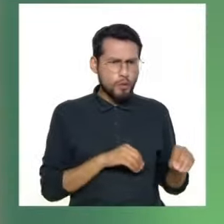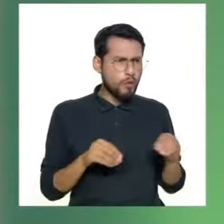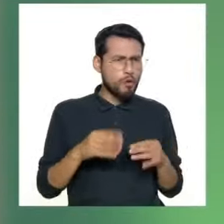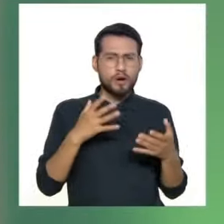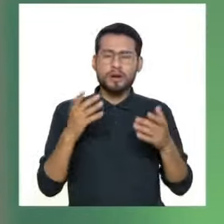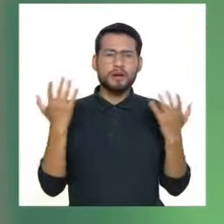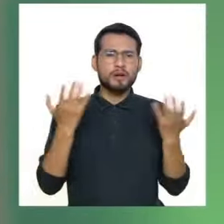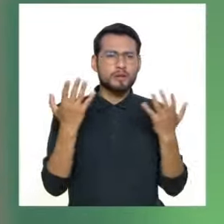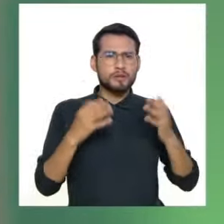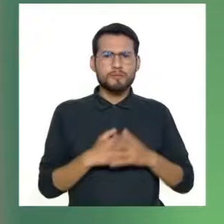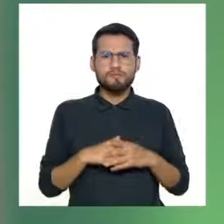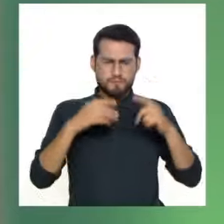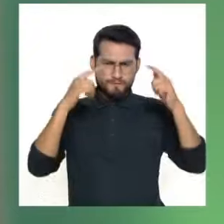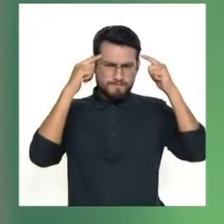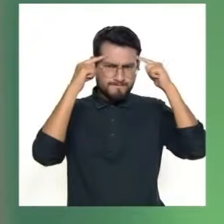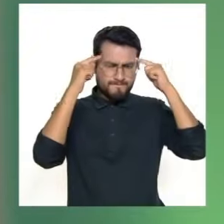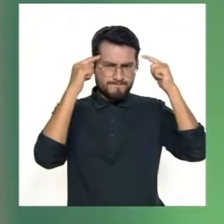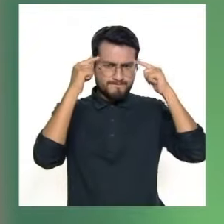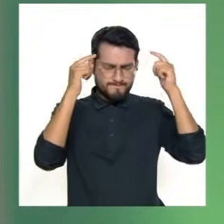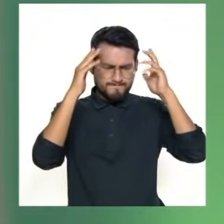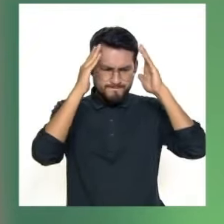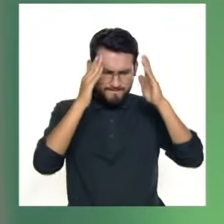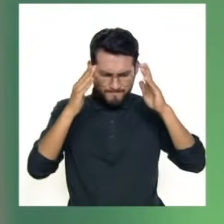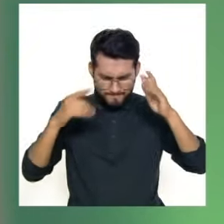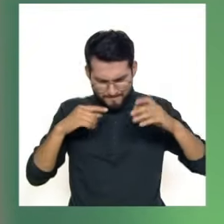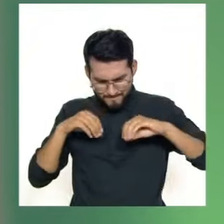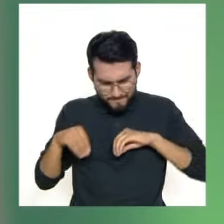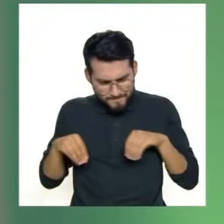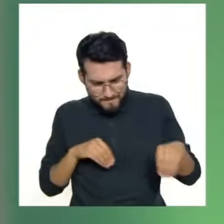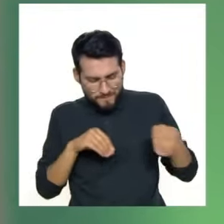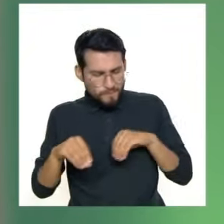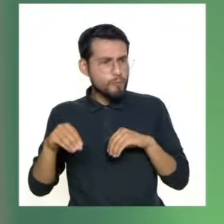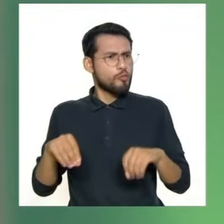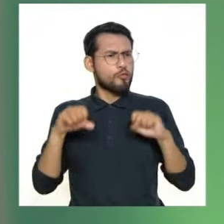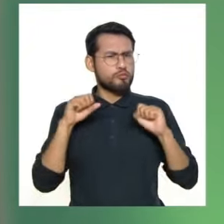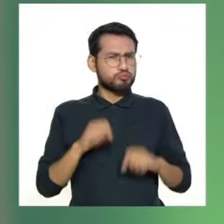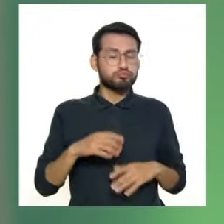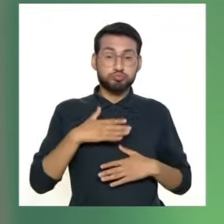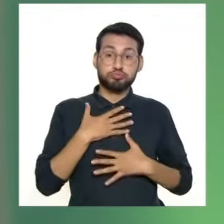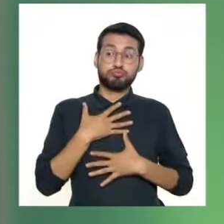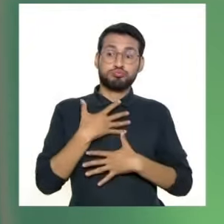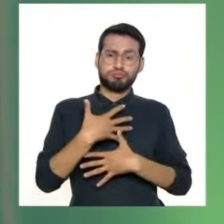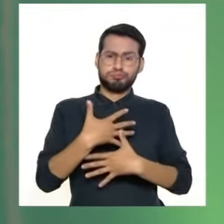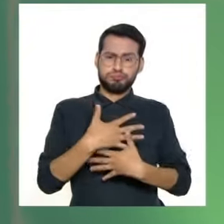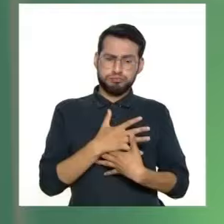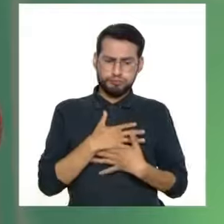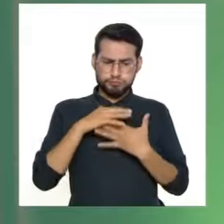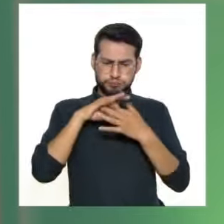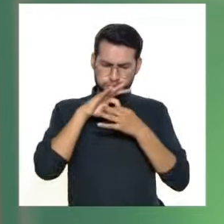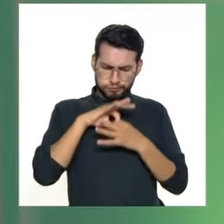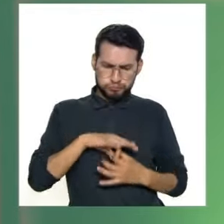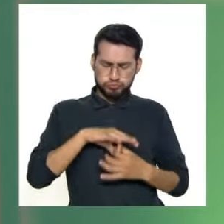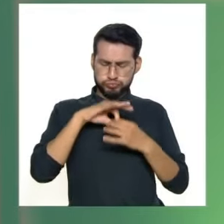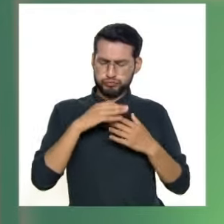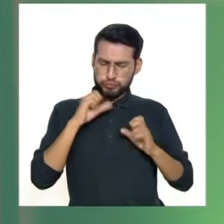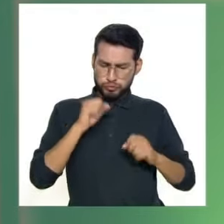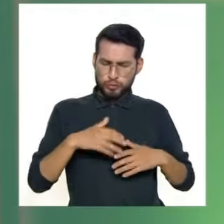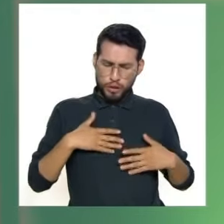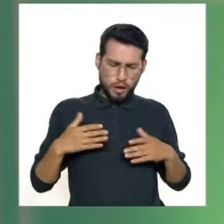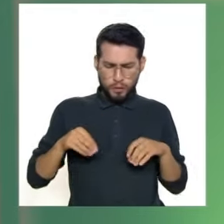tu está plenamente en cada movimiento en mantener una respiración coordinada con con cada